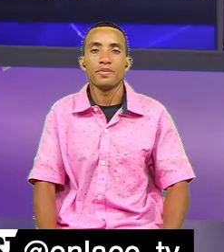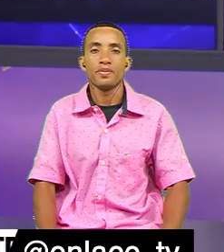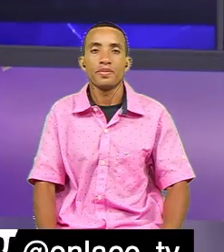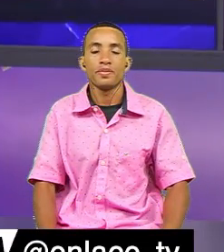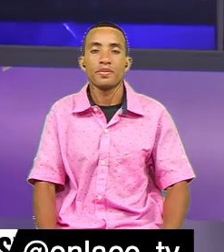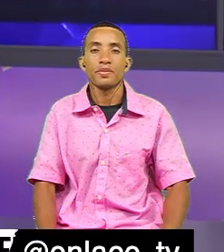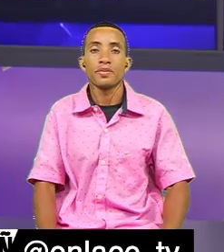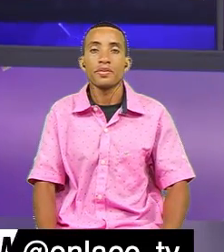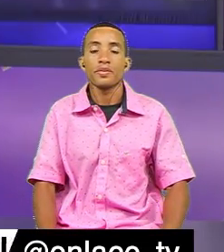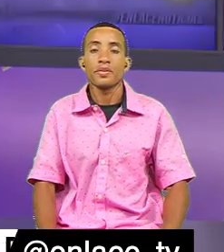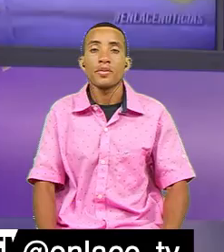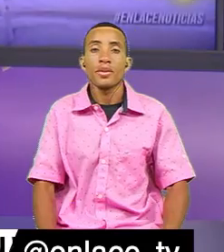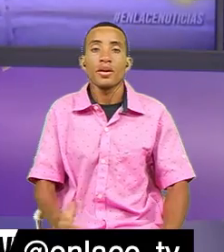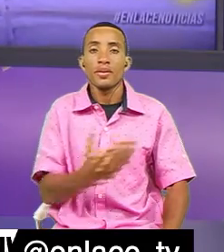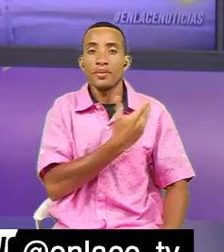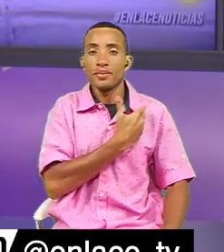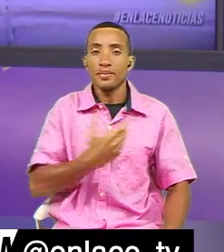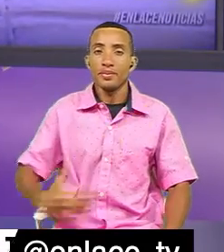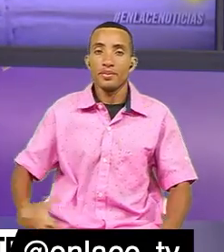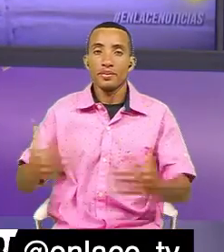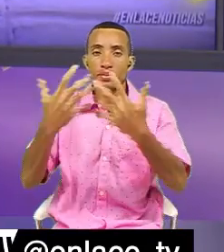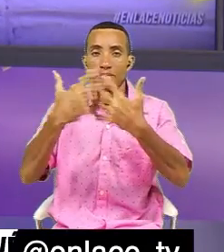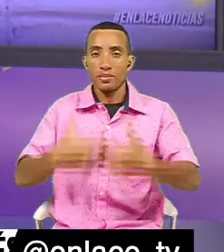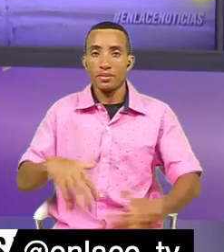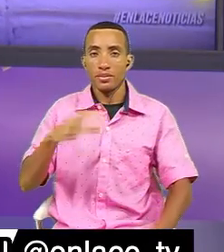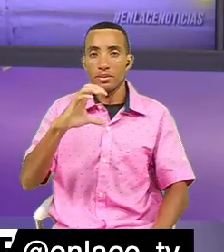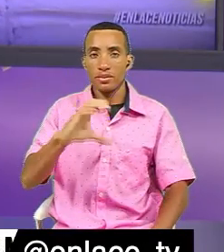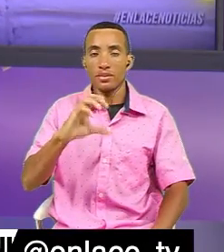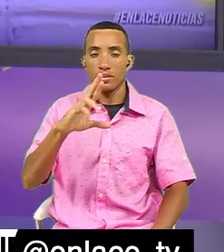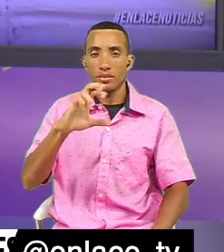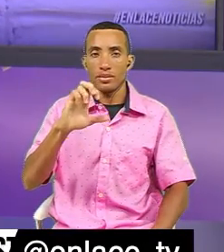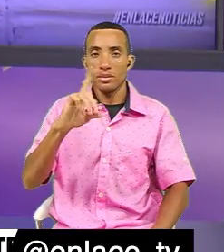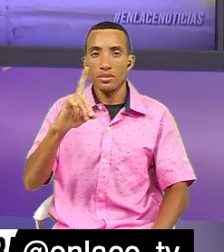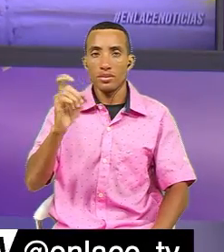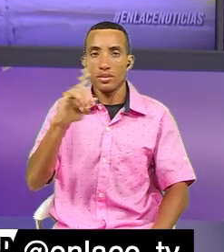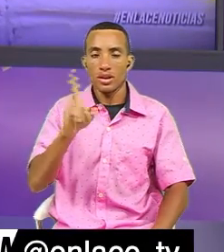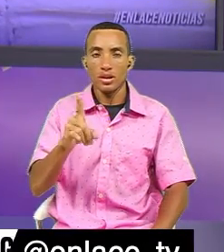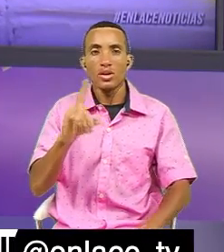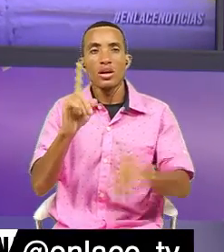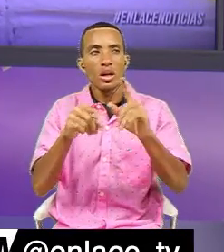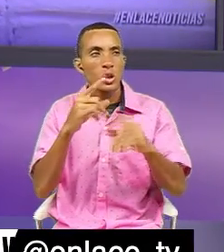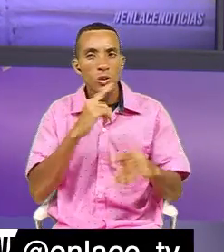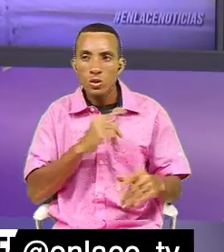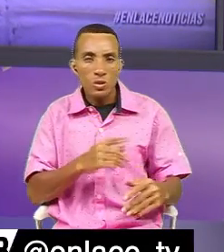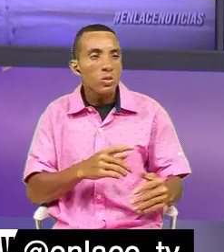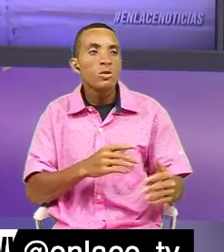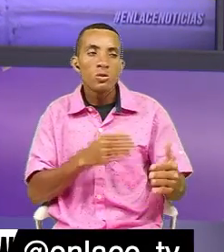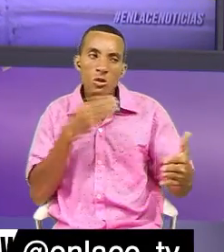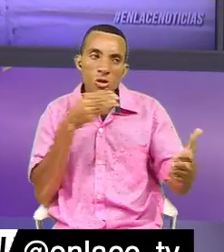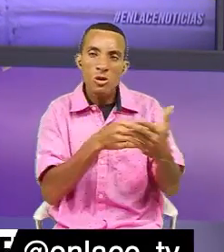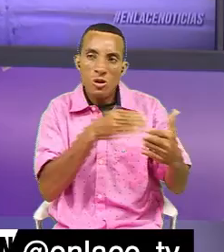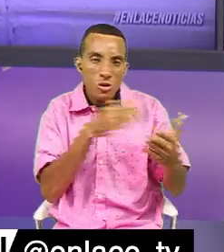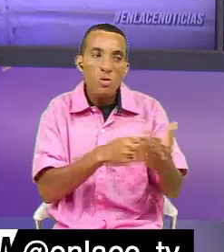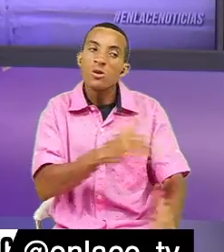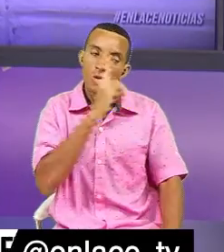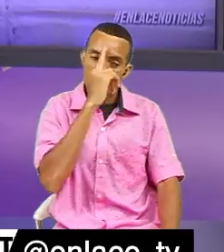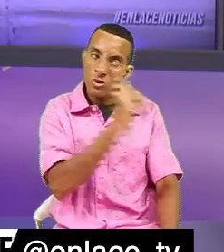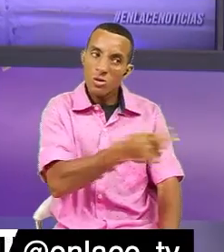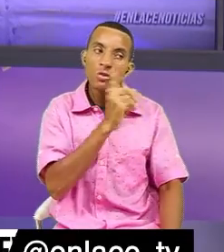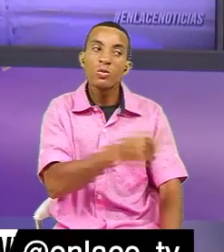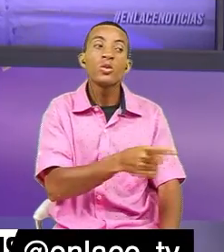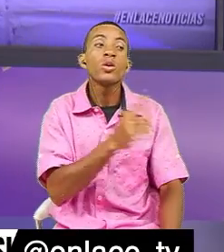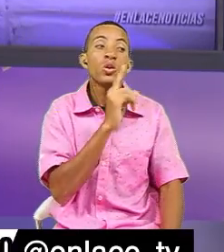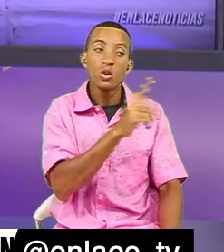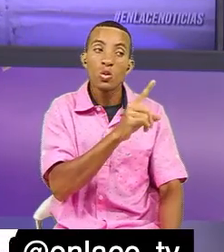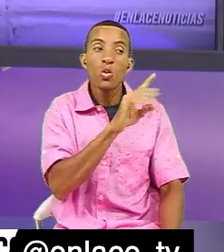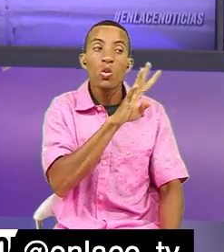El presidente de Credos, Iván Madero, denunció que fue objeto de amenazas por parte de desconocidos que le dieron 48 horas para abandonar la